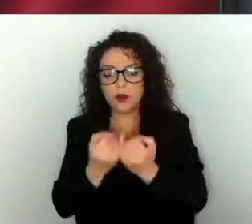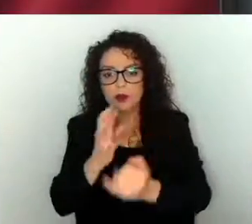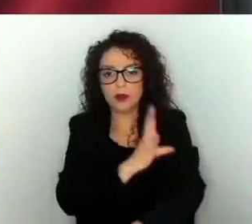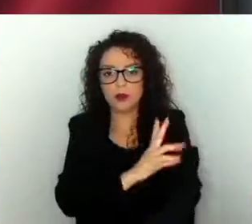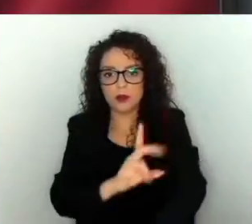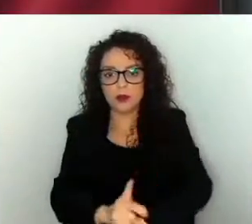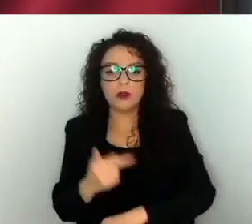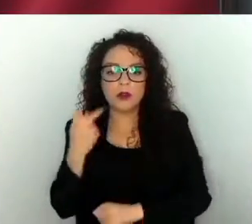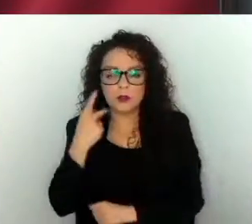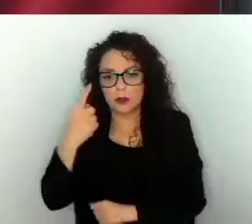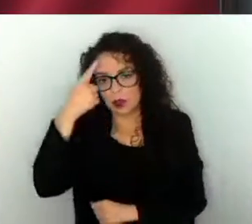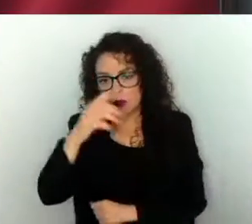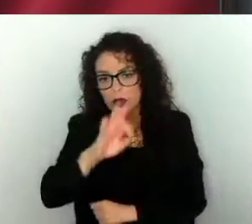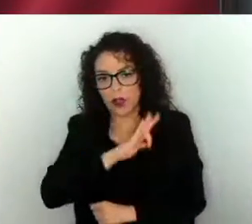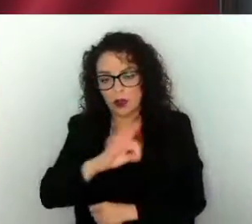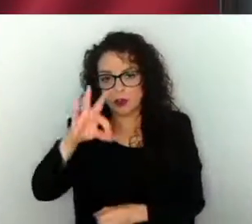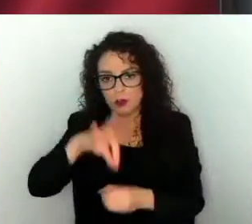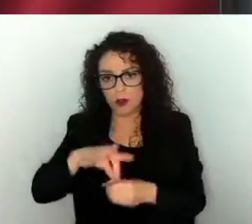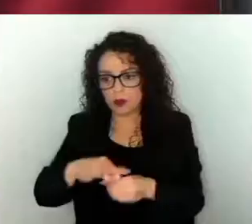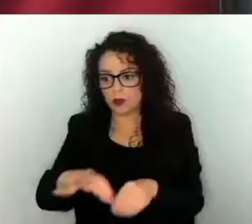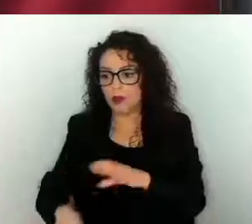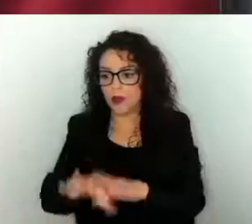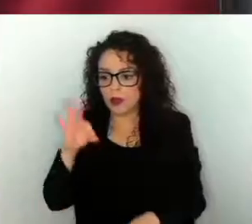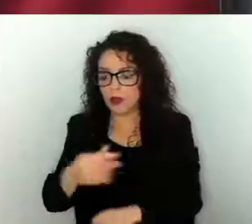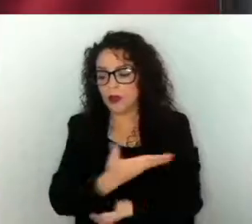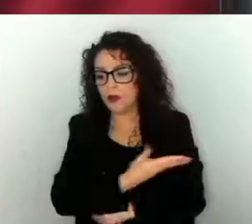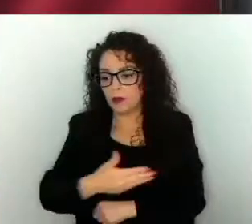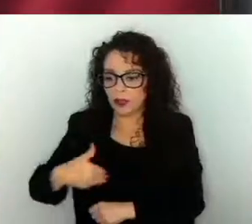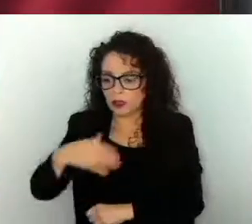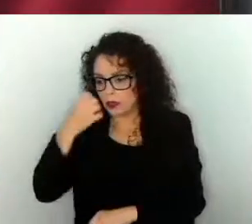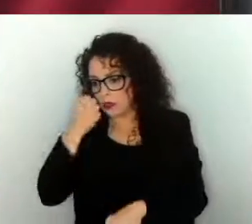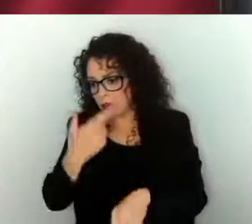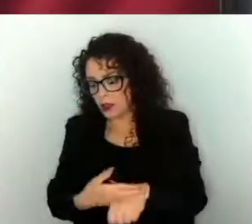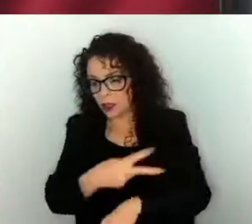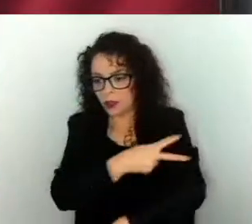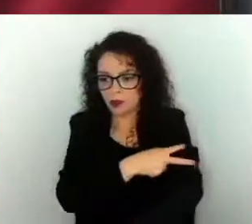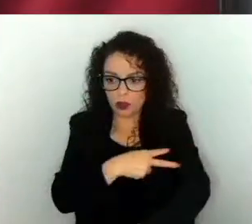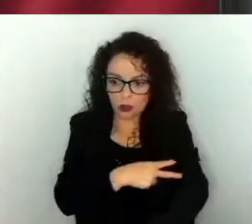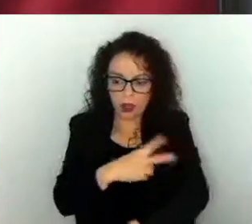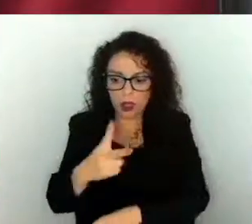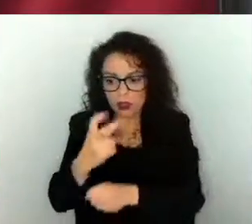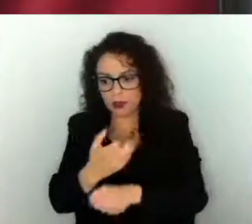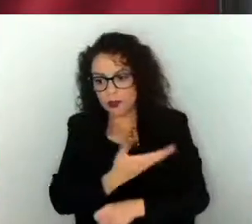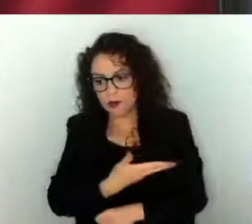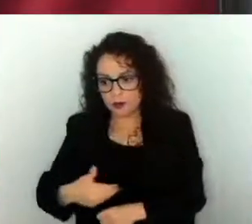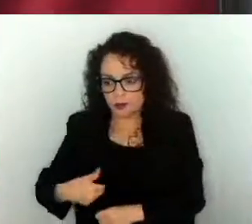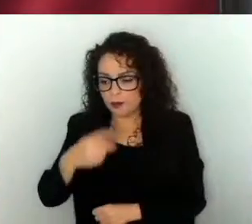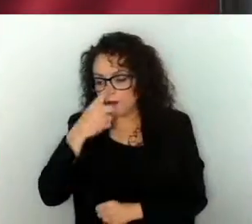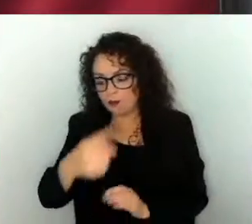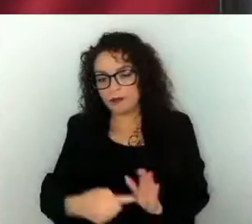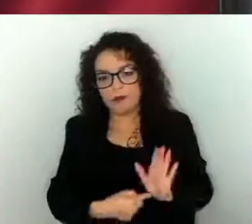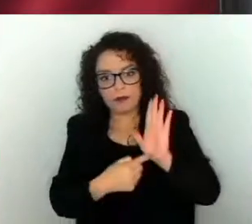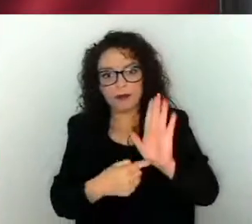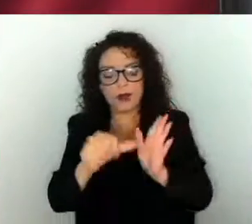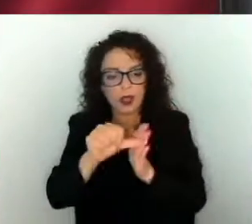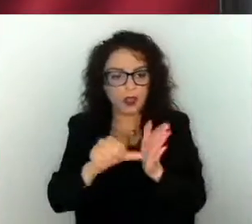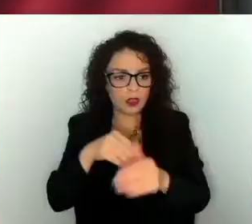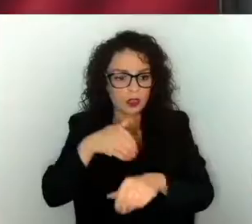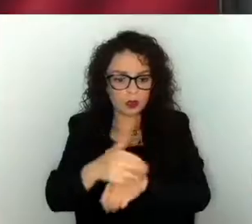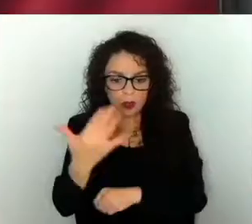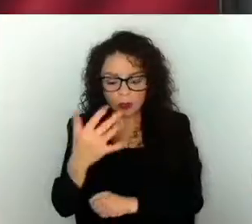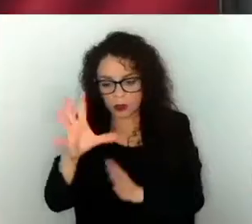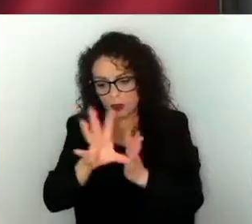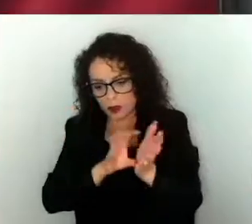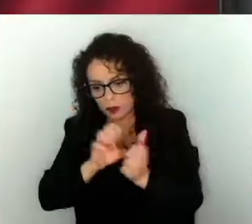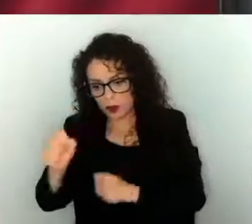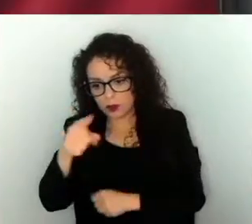presidente, vicepresidente, secretario y vocales con apego a lo mandatado en el artículo 50 de la Constitución Política del Estado